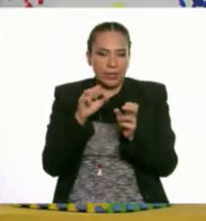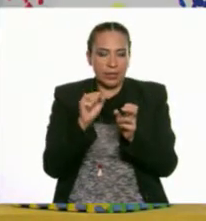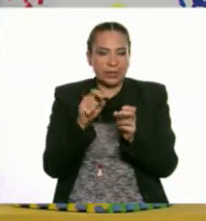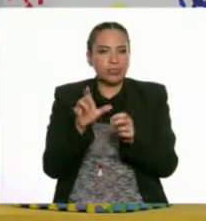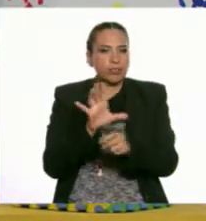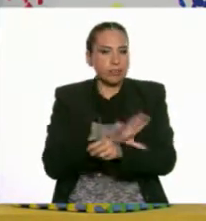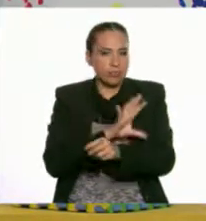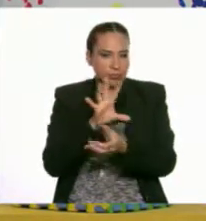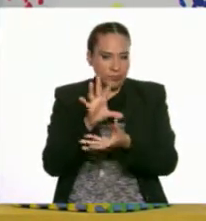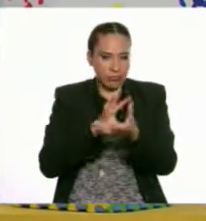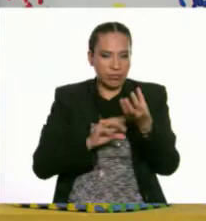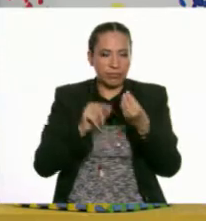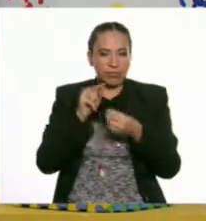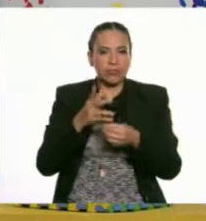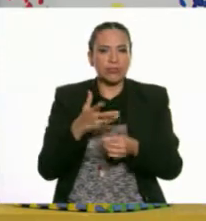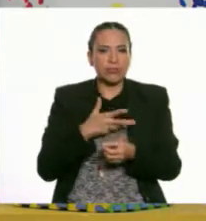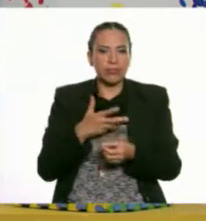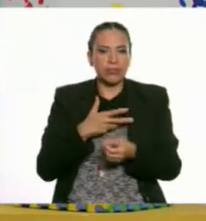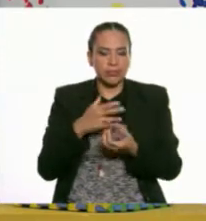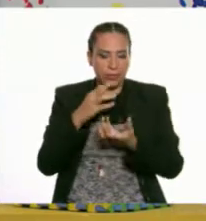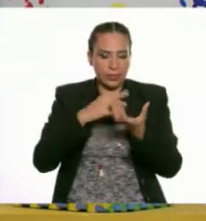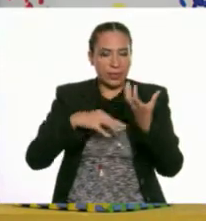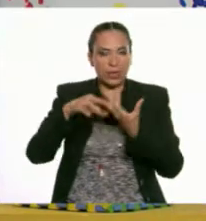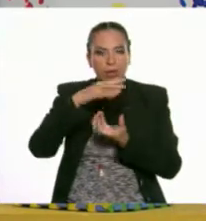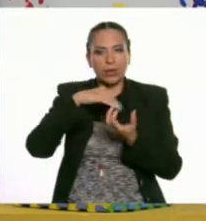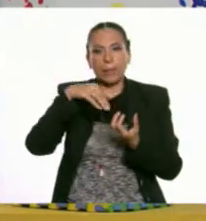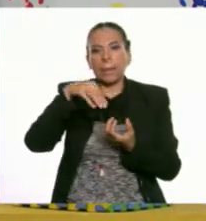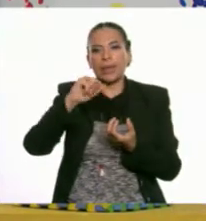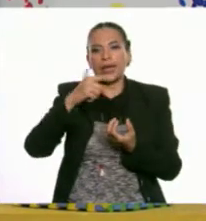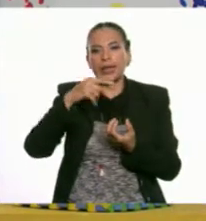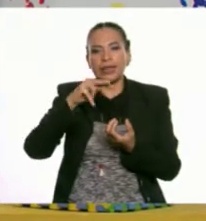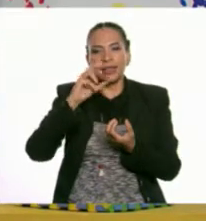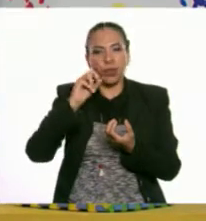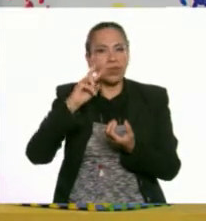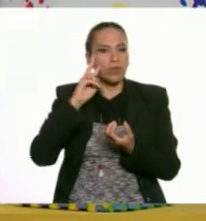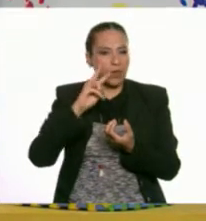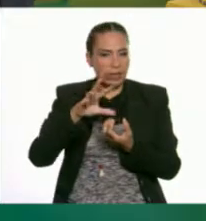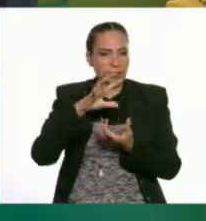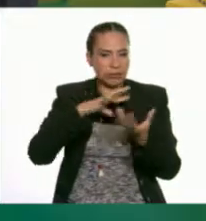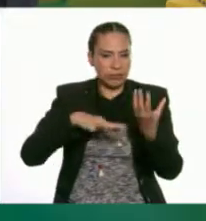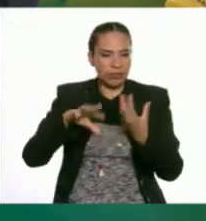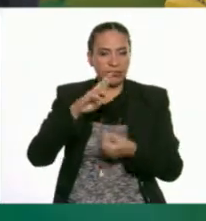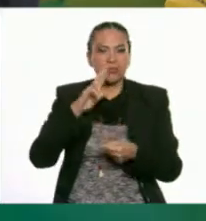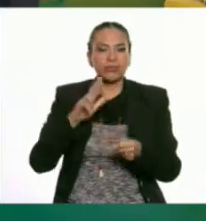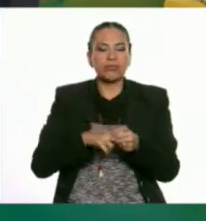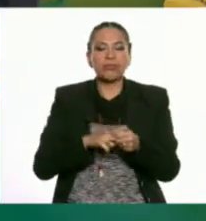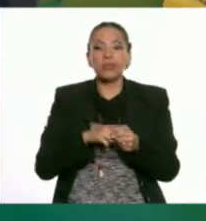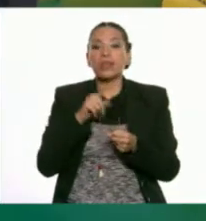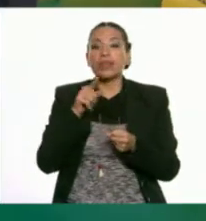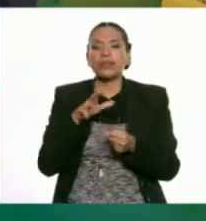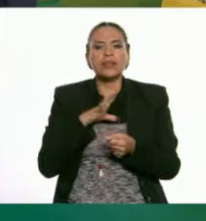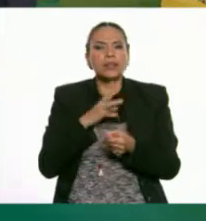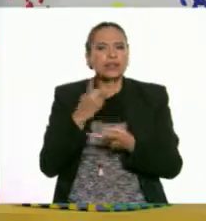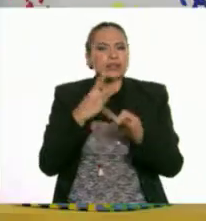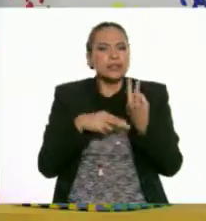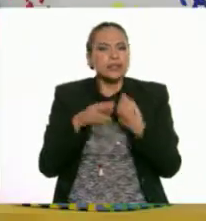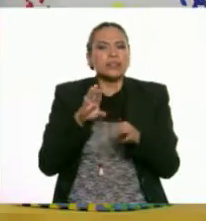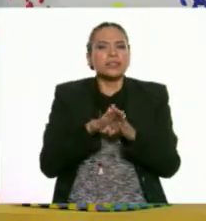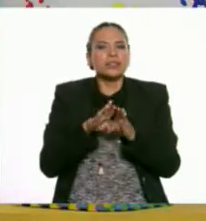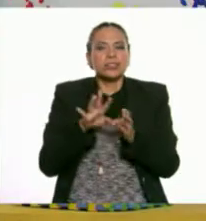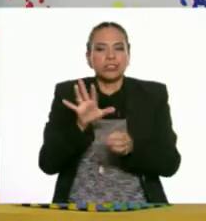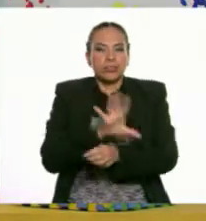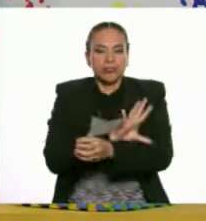los electroimanes, poseen un campo magnético. Sí, que ya lo habíamos visto, ¿verdad? De manera natural. El campo magnético era como